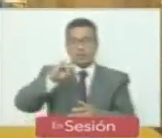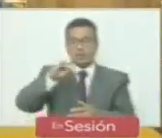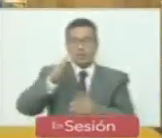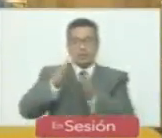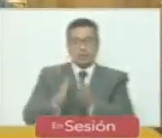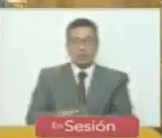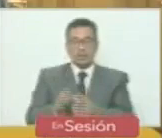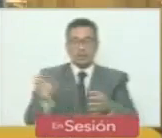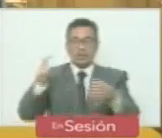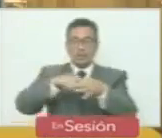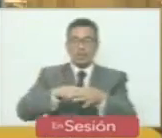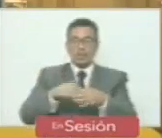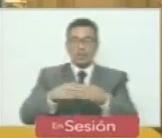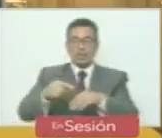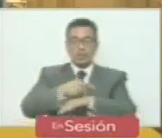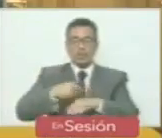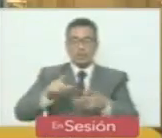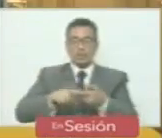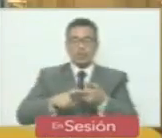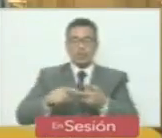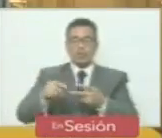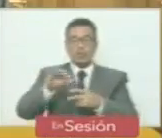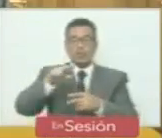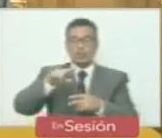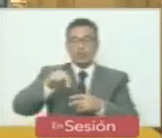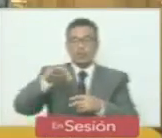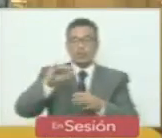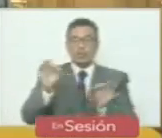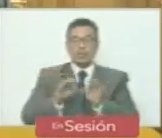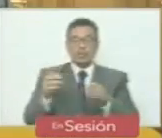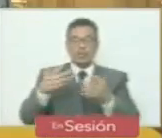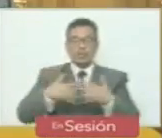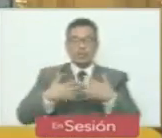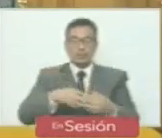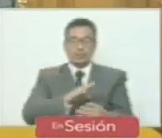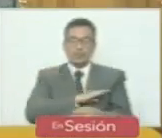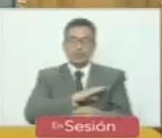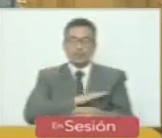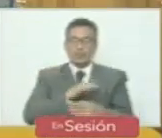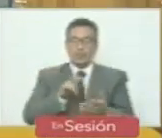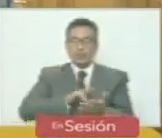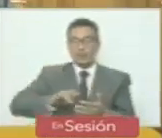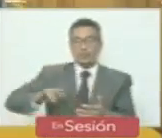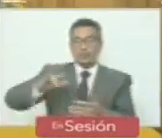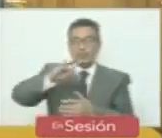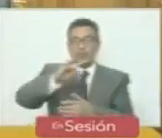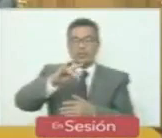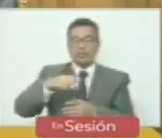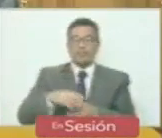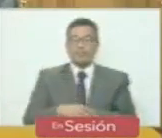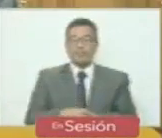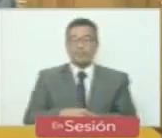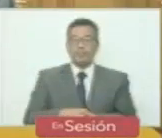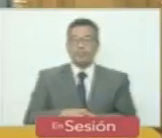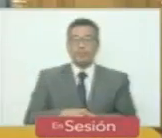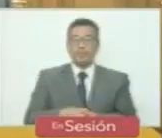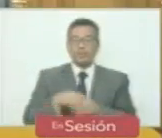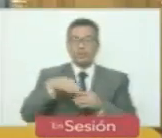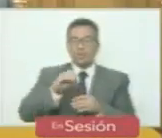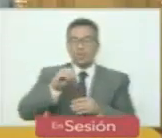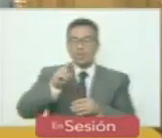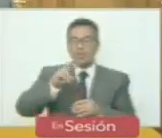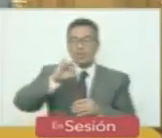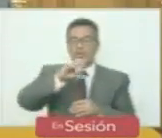elemento que vincule ni al Estado venezolano, ni al Estado iraní, ni a la empresa propietaria del avión con Viasa en